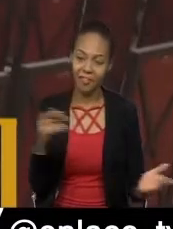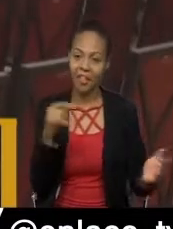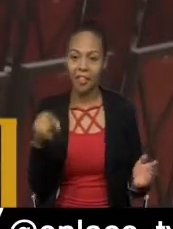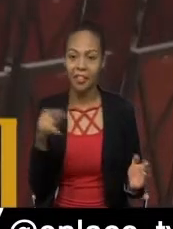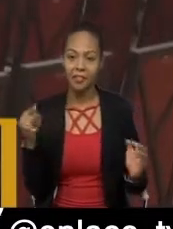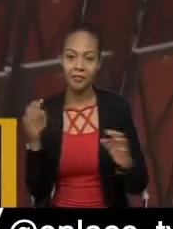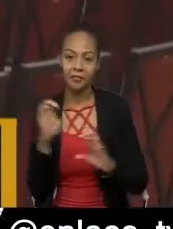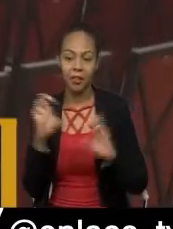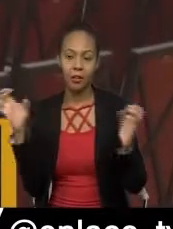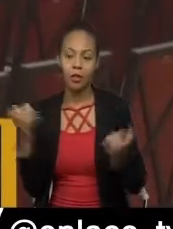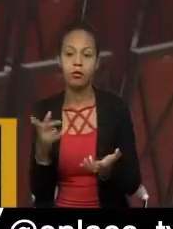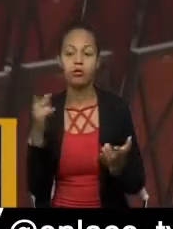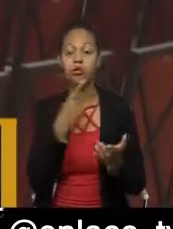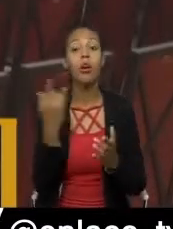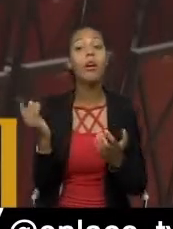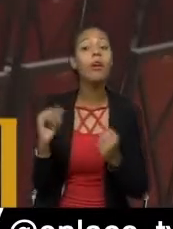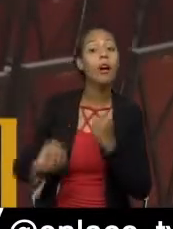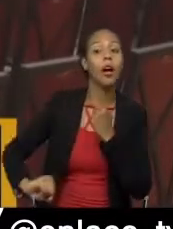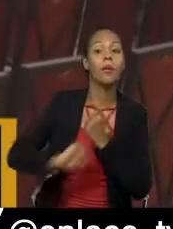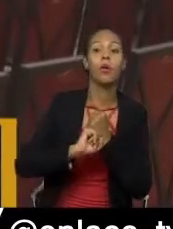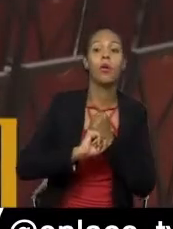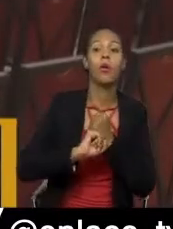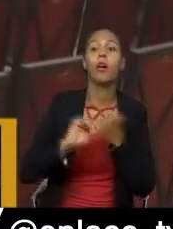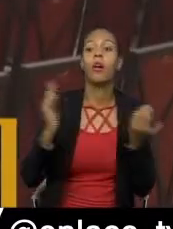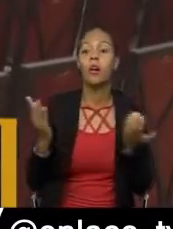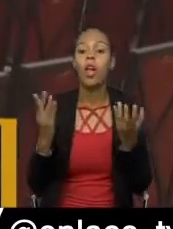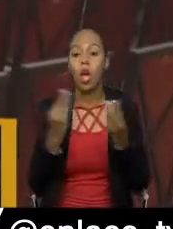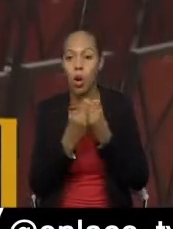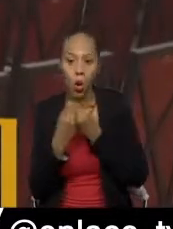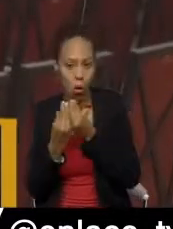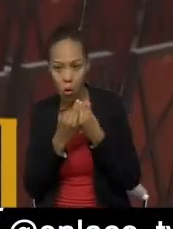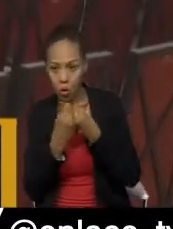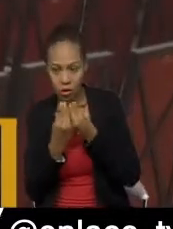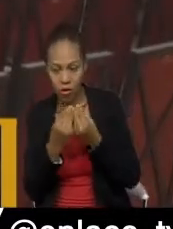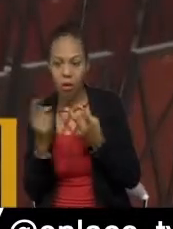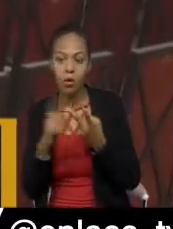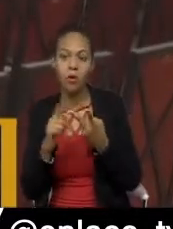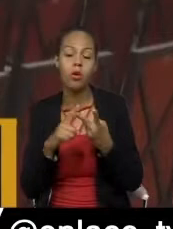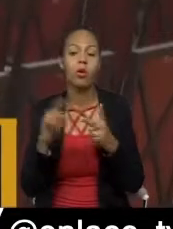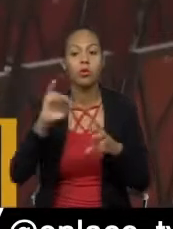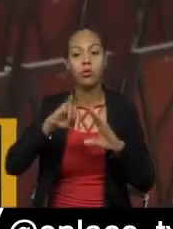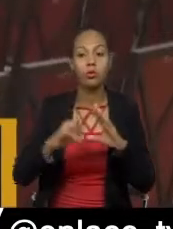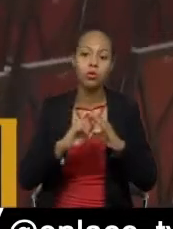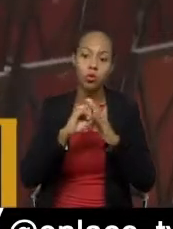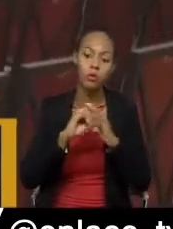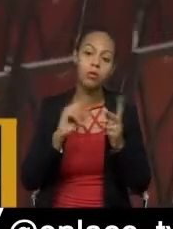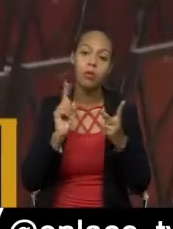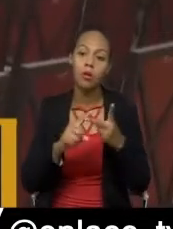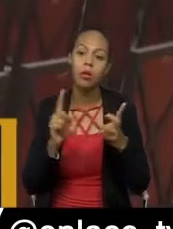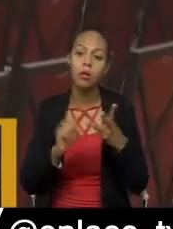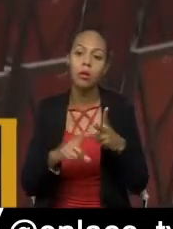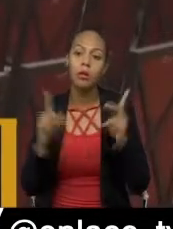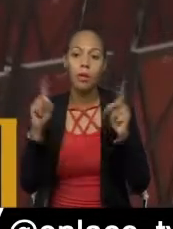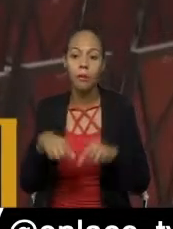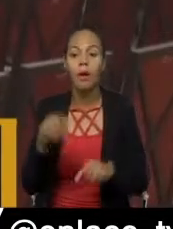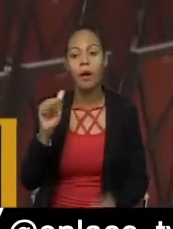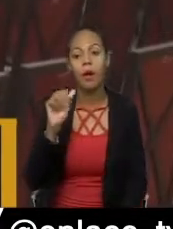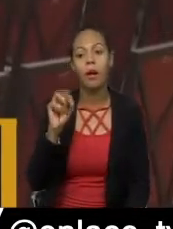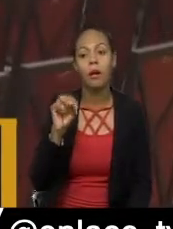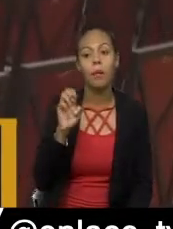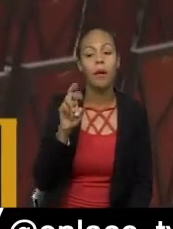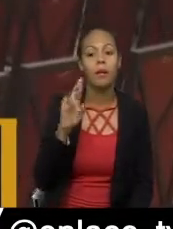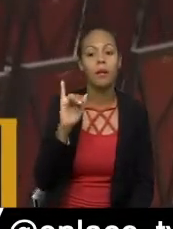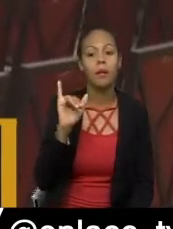que presentamos con el patrocinio del Honorable Consejo Municipal del Centro Comercial San Silvestre, igualmente de Americana de